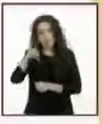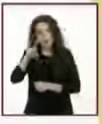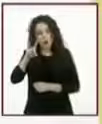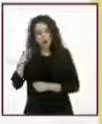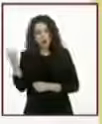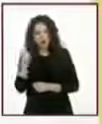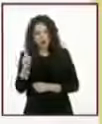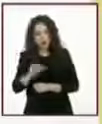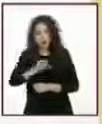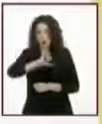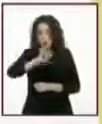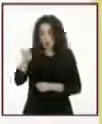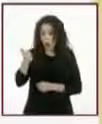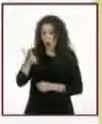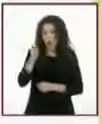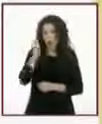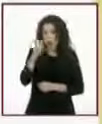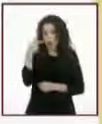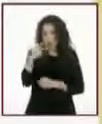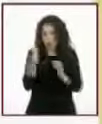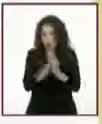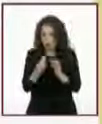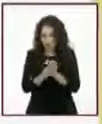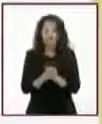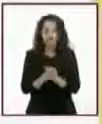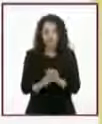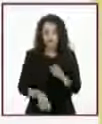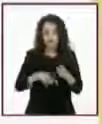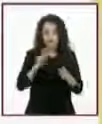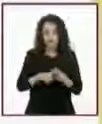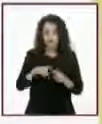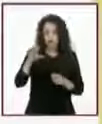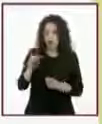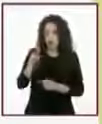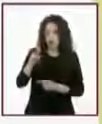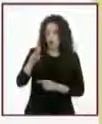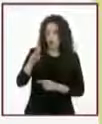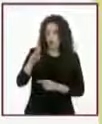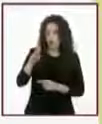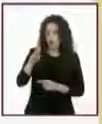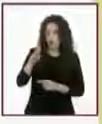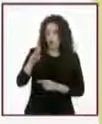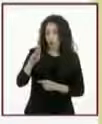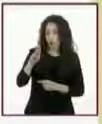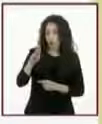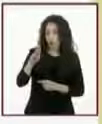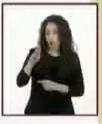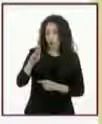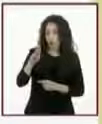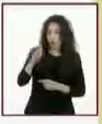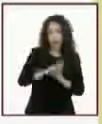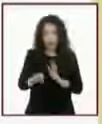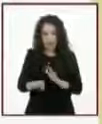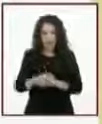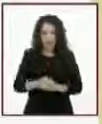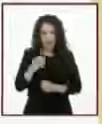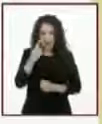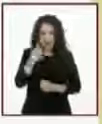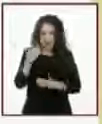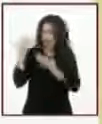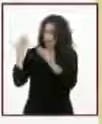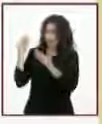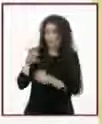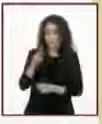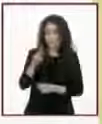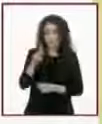clasificación de los nexos son los subordinantes. Por ejemplo, las preposiciones que unen al núcleo con